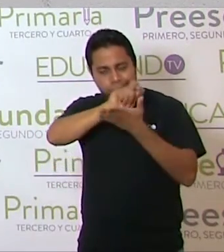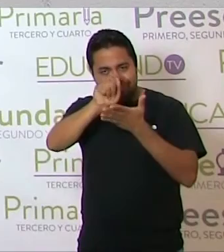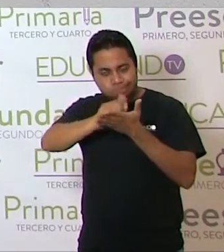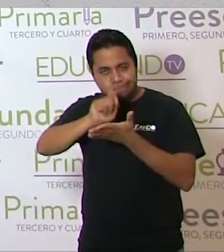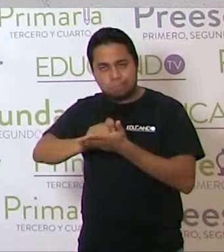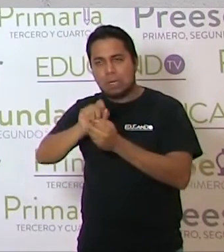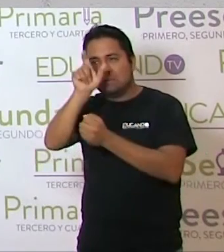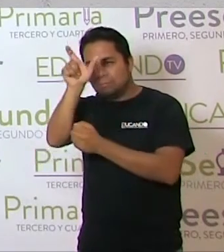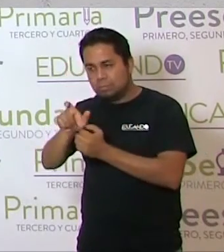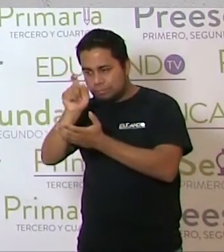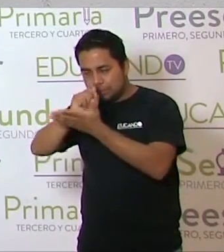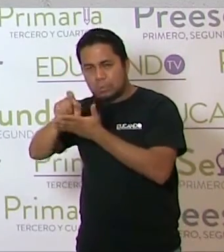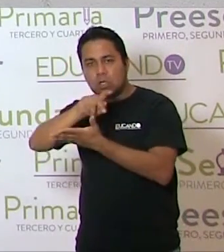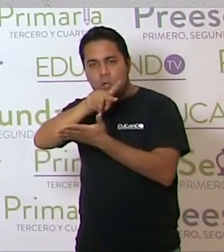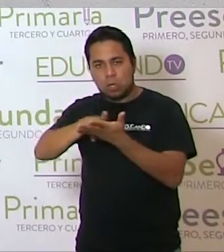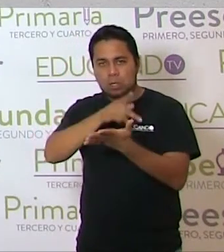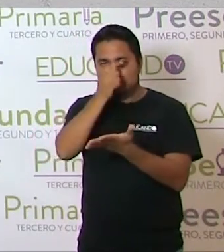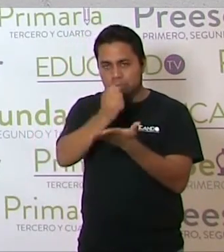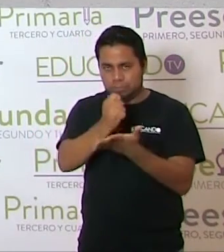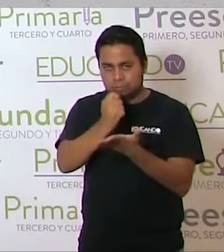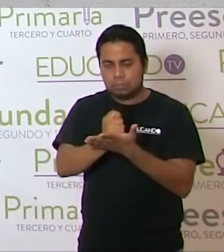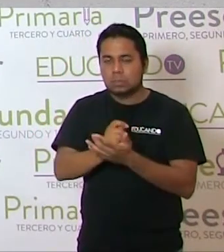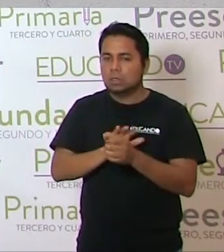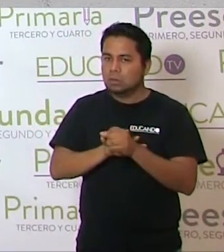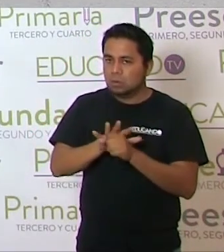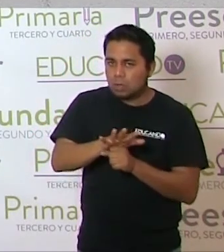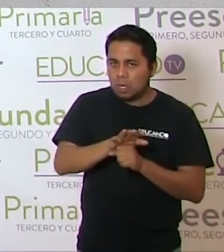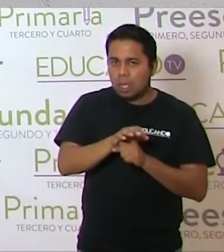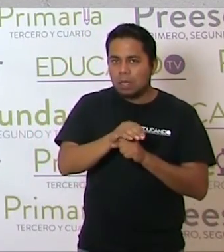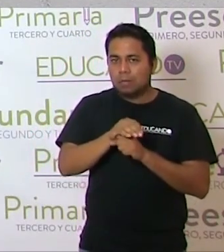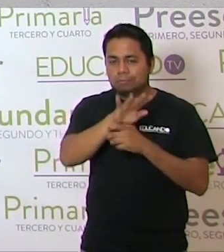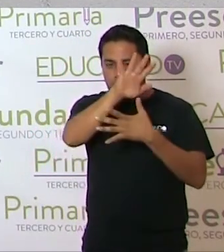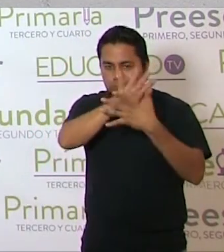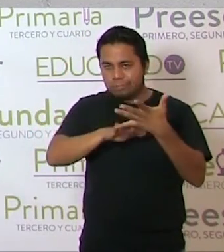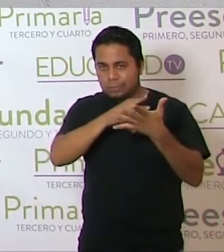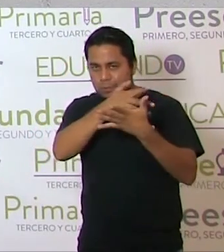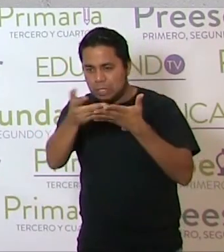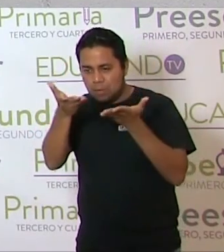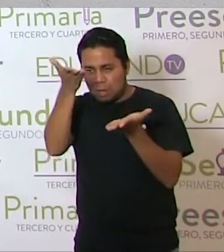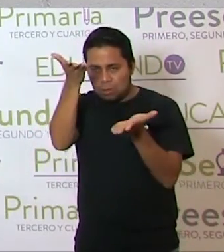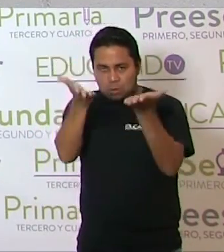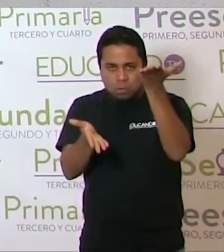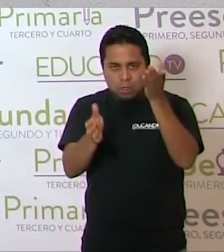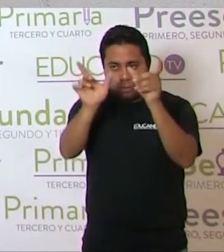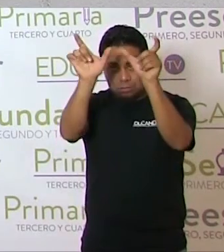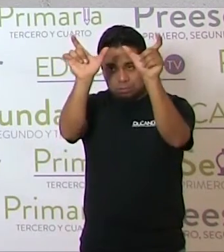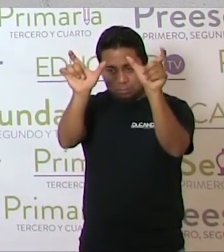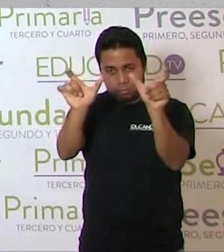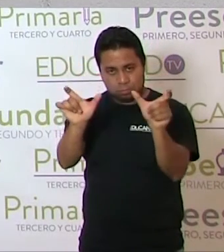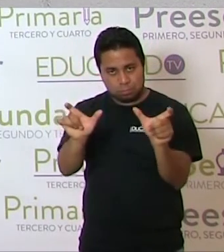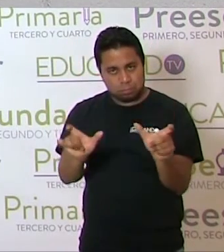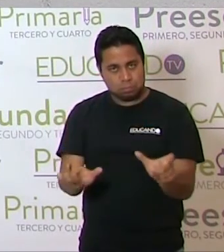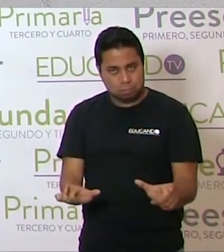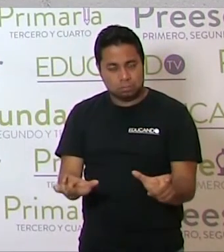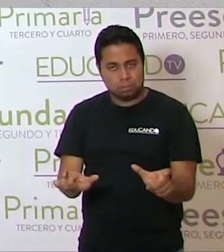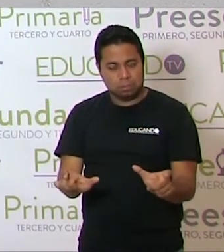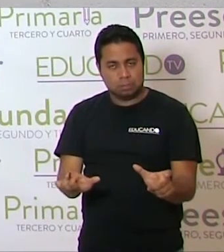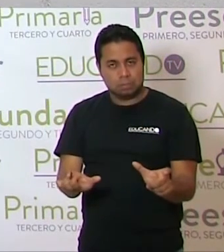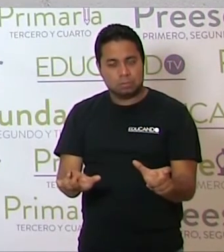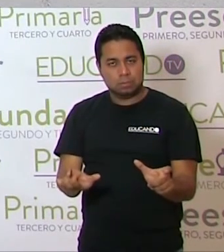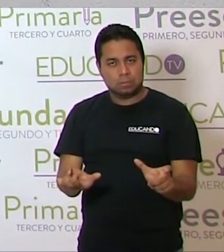a repetir otra vez la tarea va a ser una tabla de comparación de dos columnas columna derecha columna izquierda